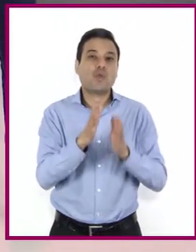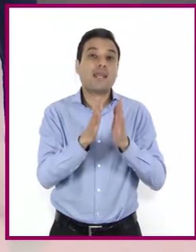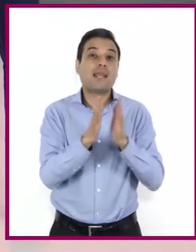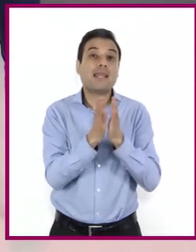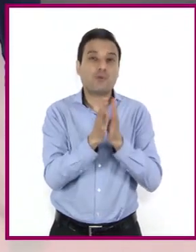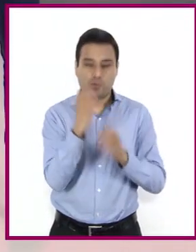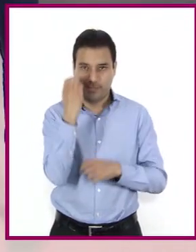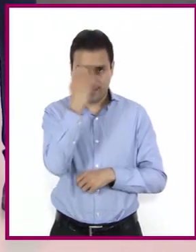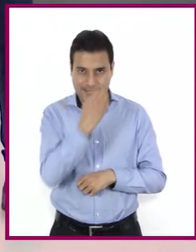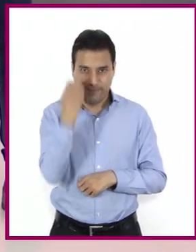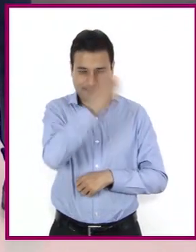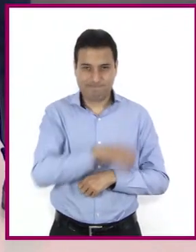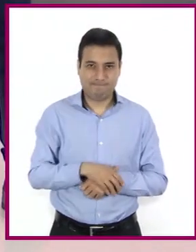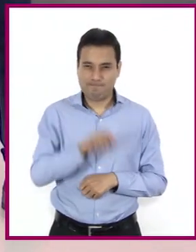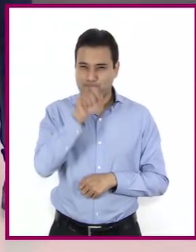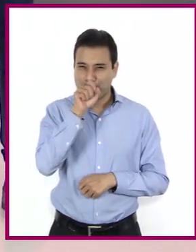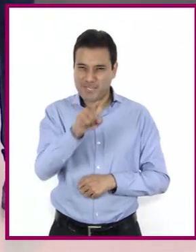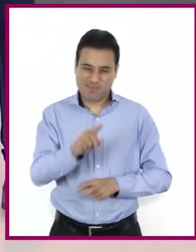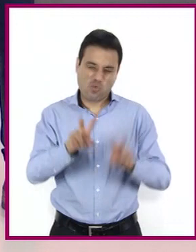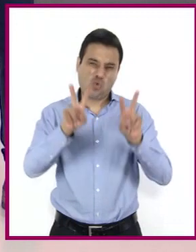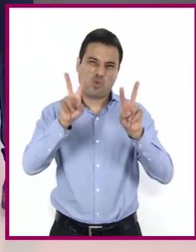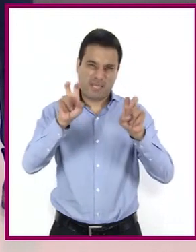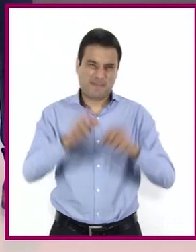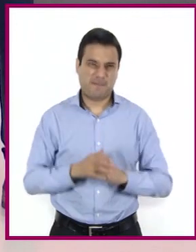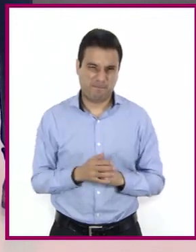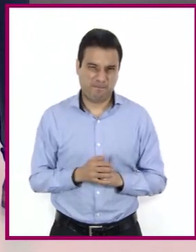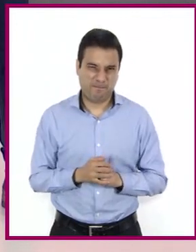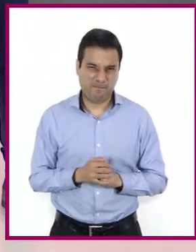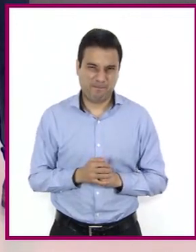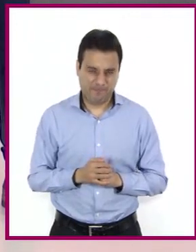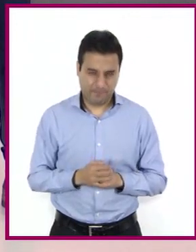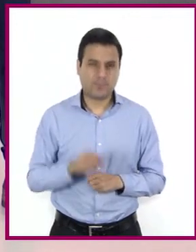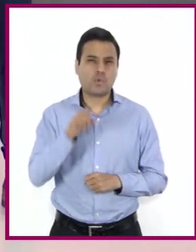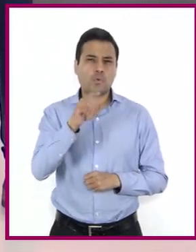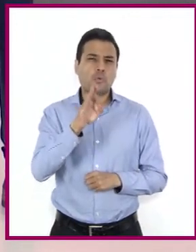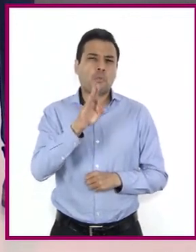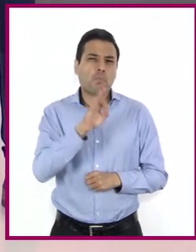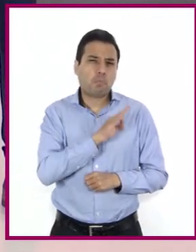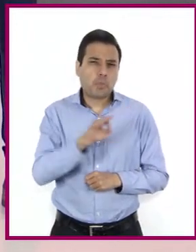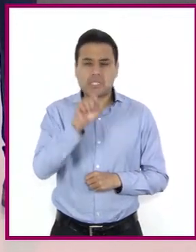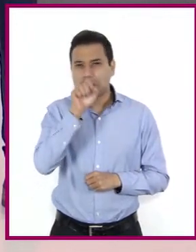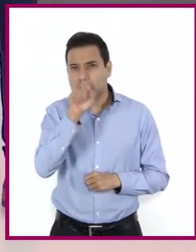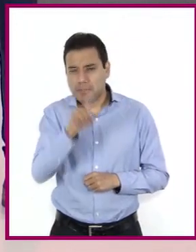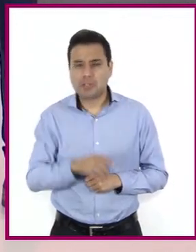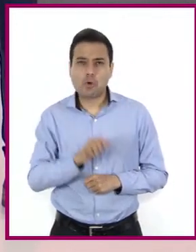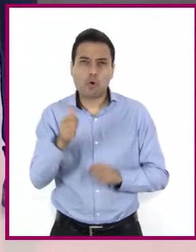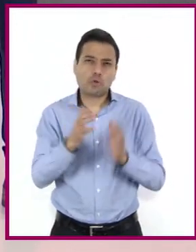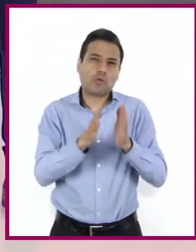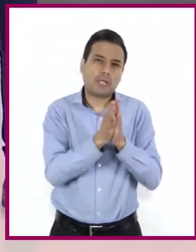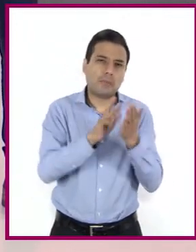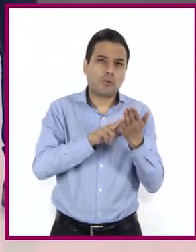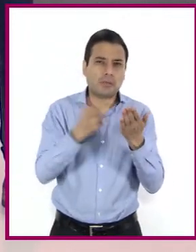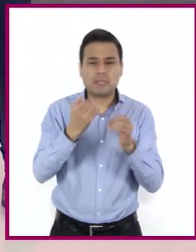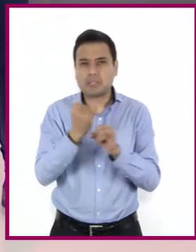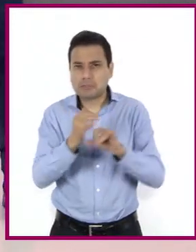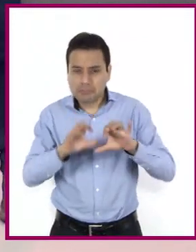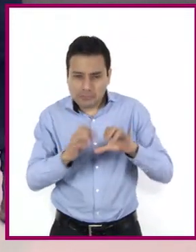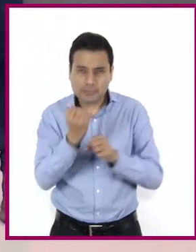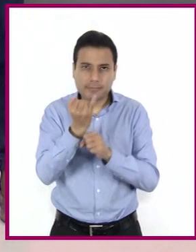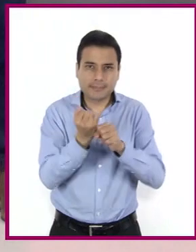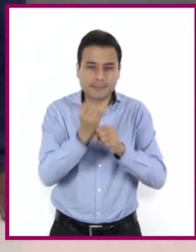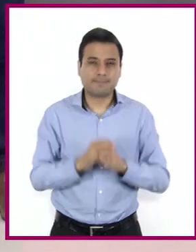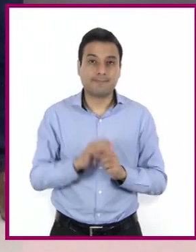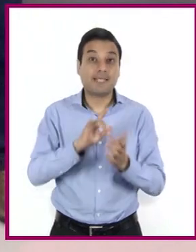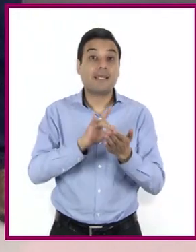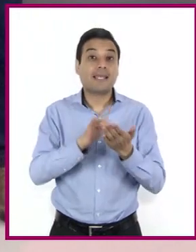texto. A partir del aprendizaje esperado y el propósito, pueden también buscar información para reforzar en Internet.